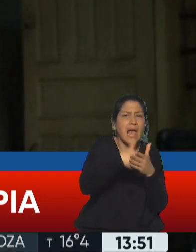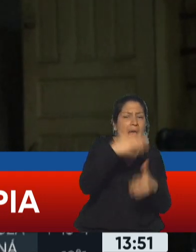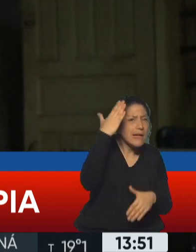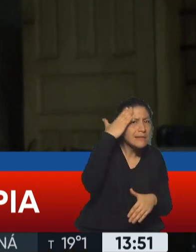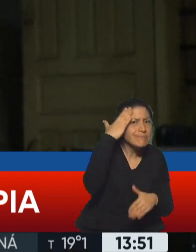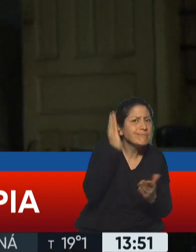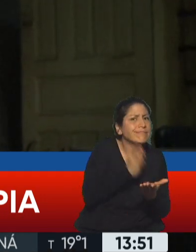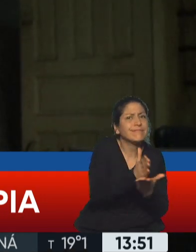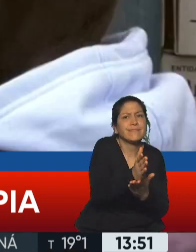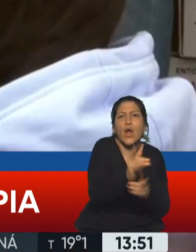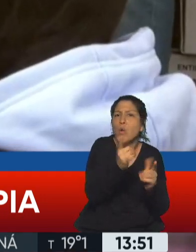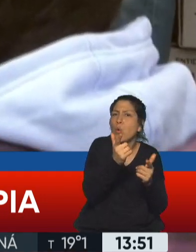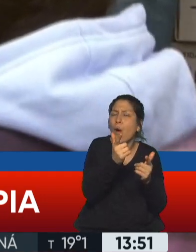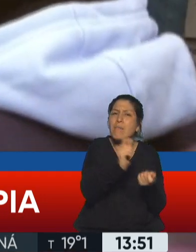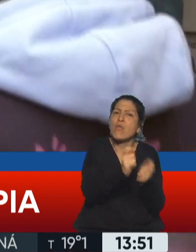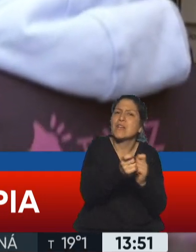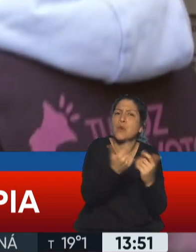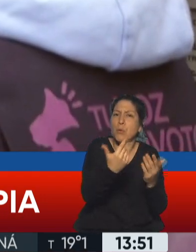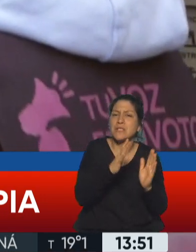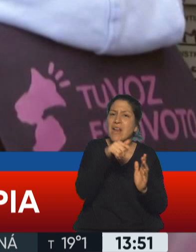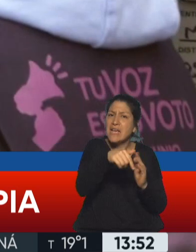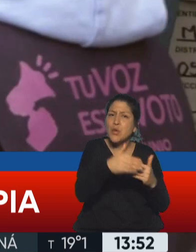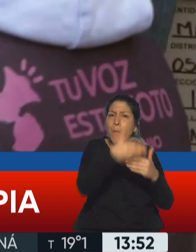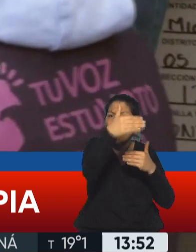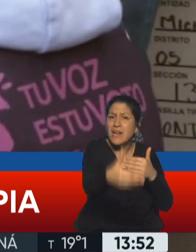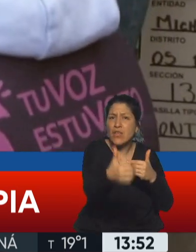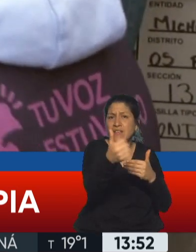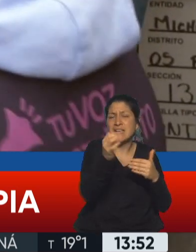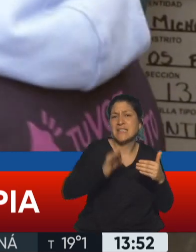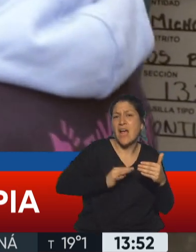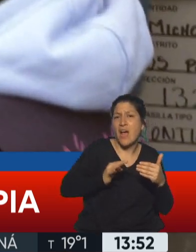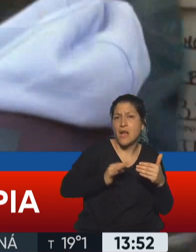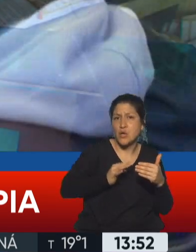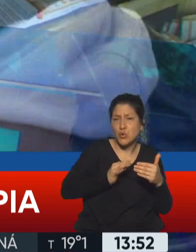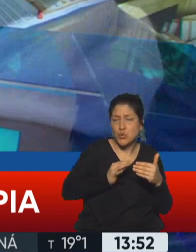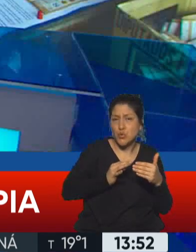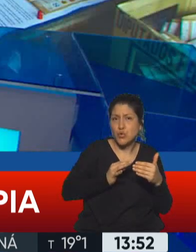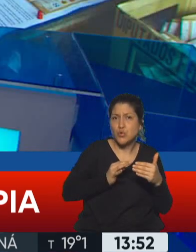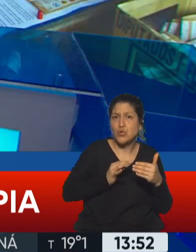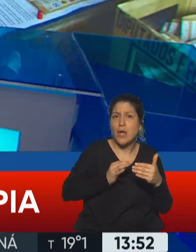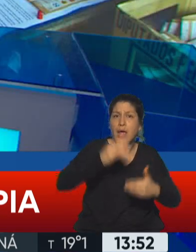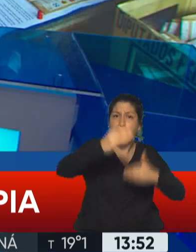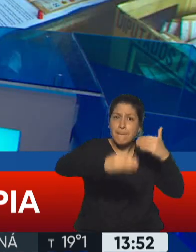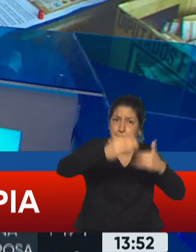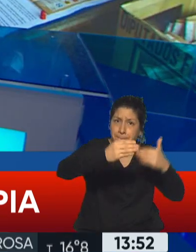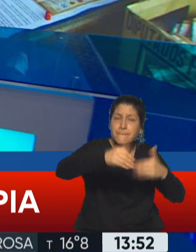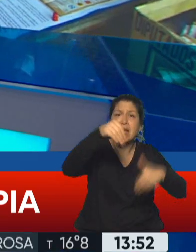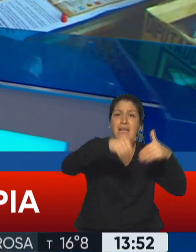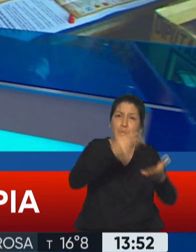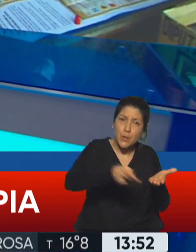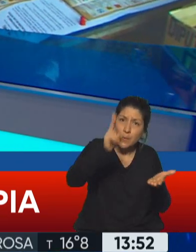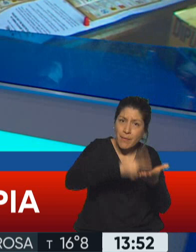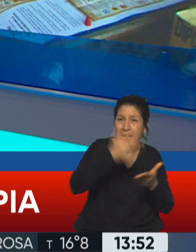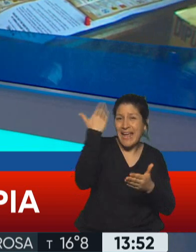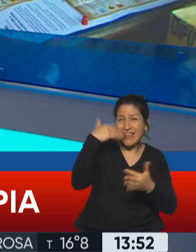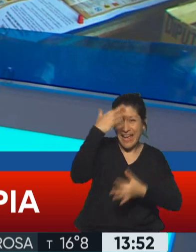y no hay ninguna posibilidad de que esto se modifique. Entonces son periodos de 6 años, sexenios, con una elección de mitad de término, que es la que estábamos